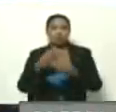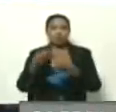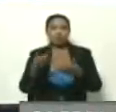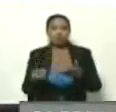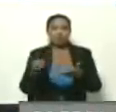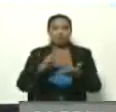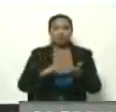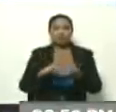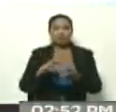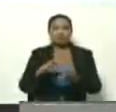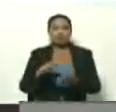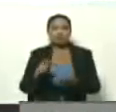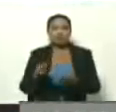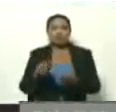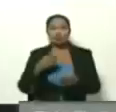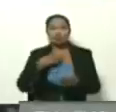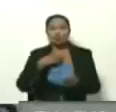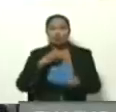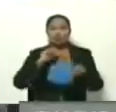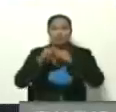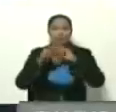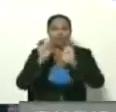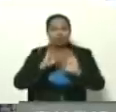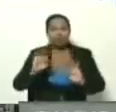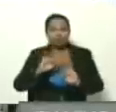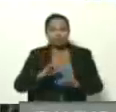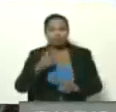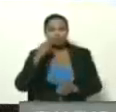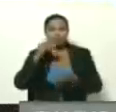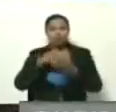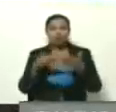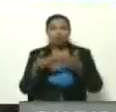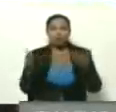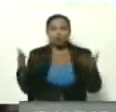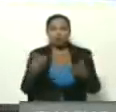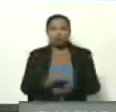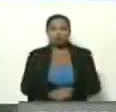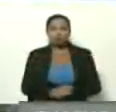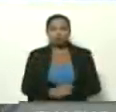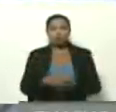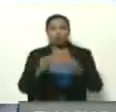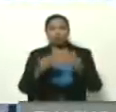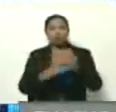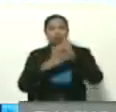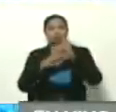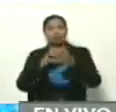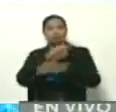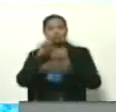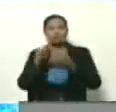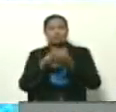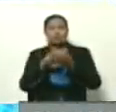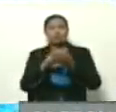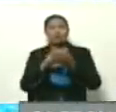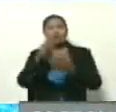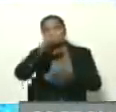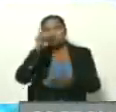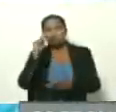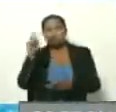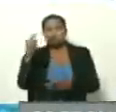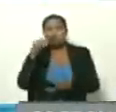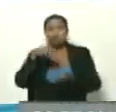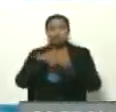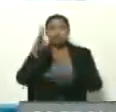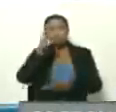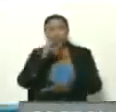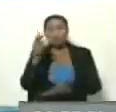irreversible. Yo con esto pongo a la orden toda la dirección nacional del partido. Tenemos una tarea, como ustedes saben, en el estado